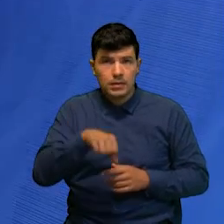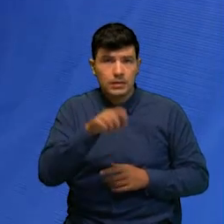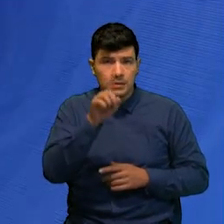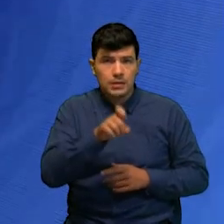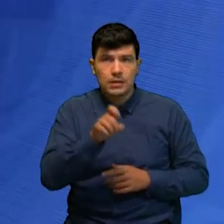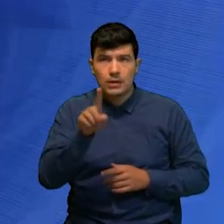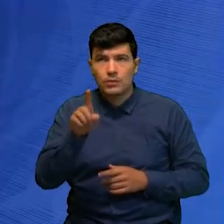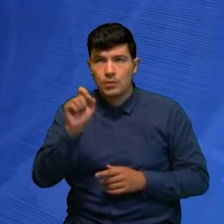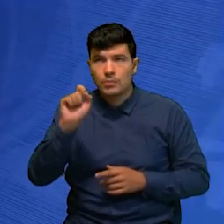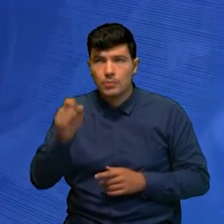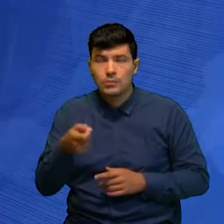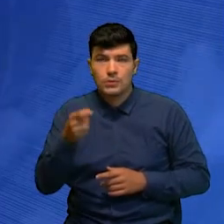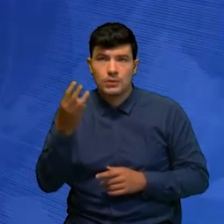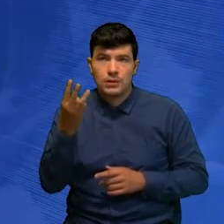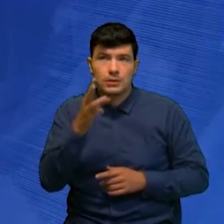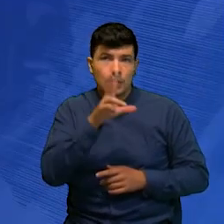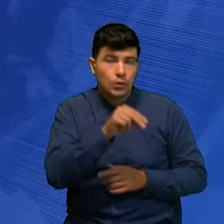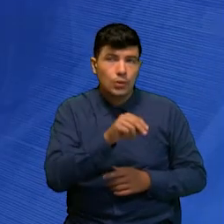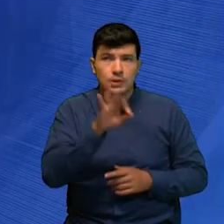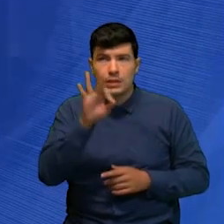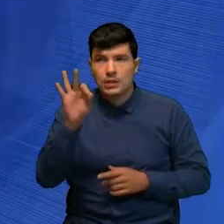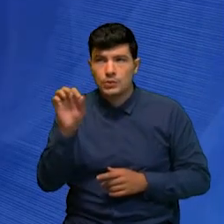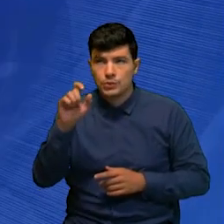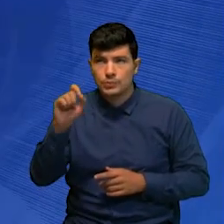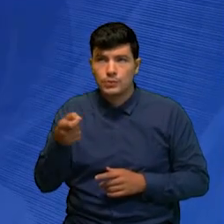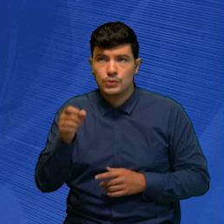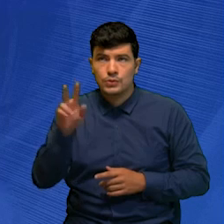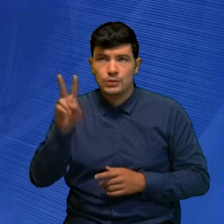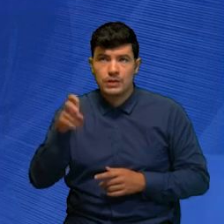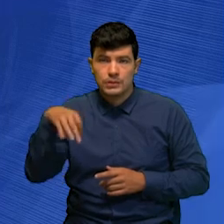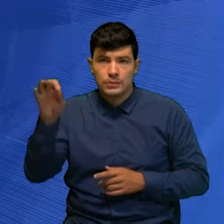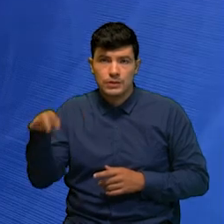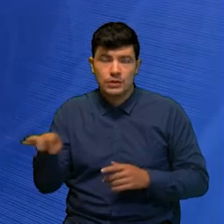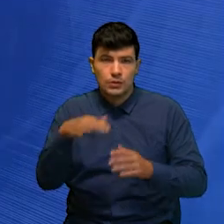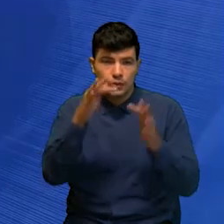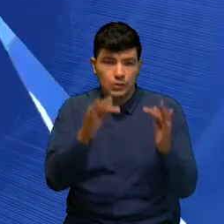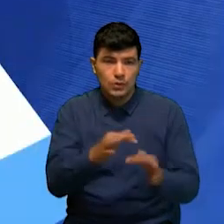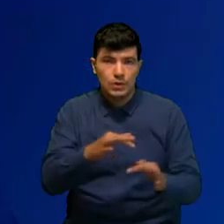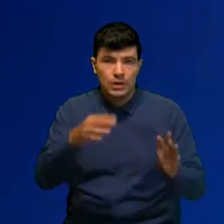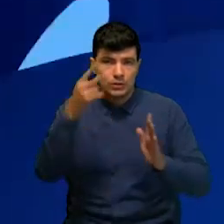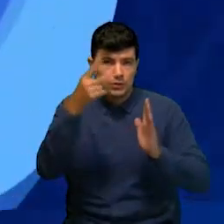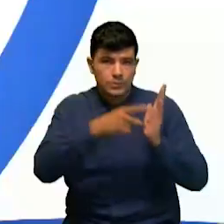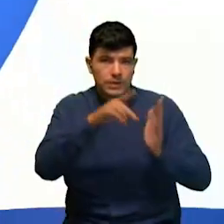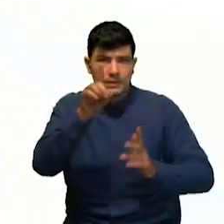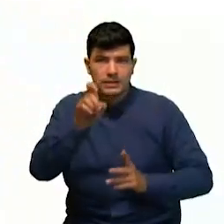No, 38.7%. Total número de votos, 2.615.